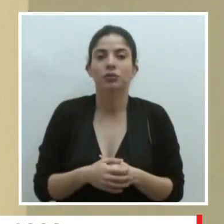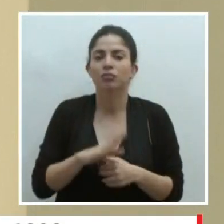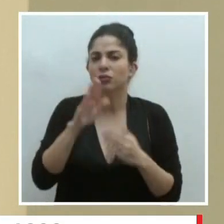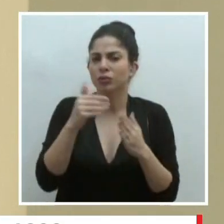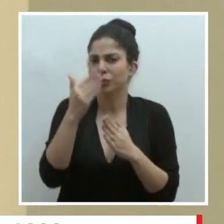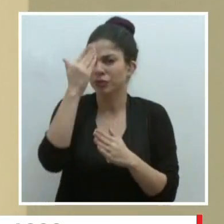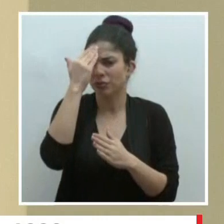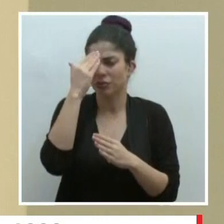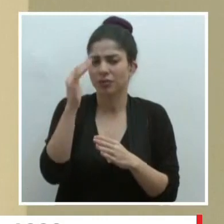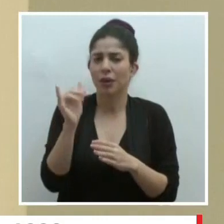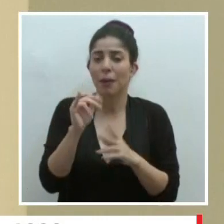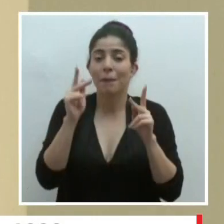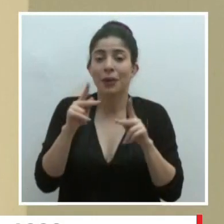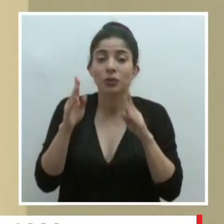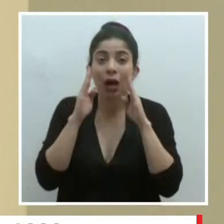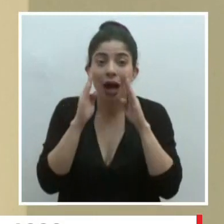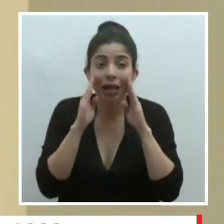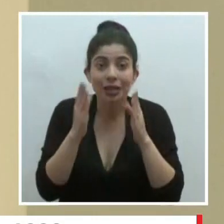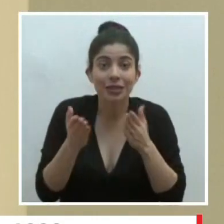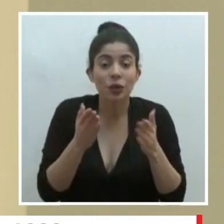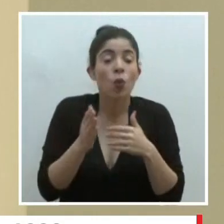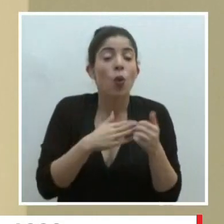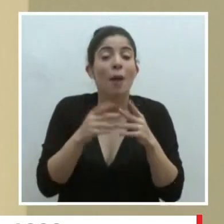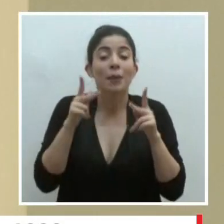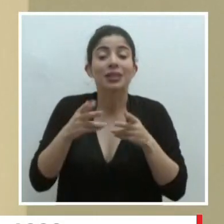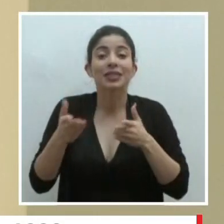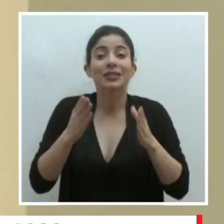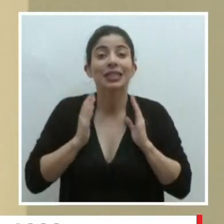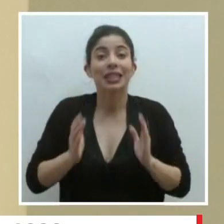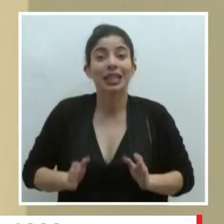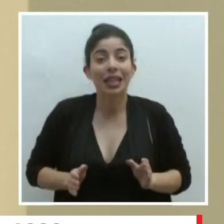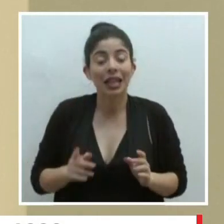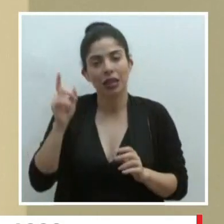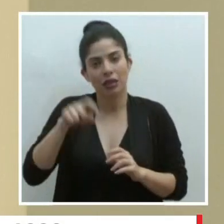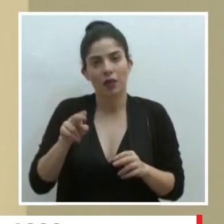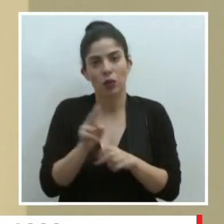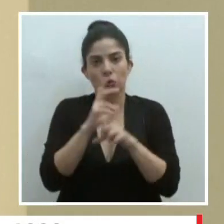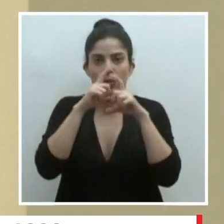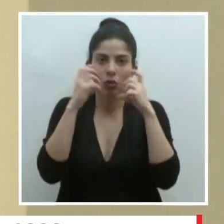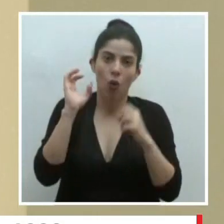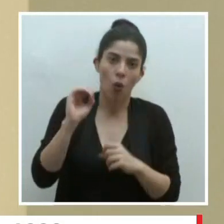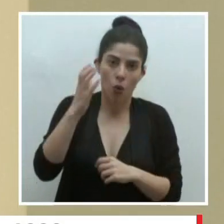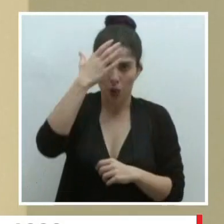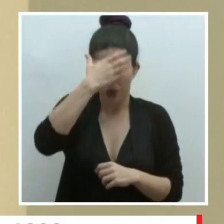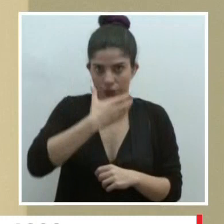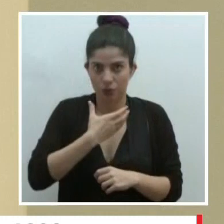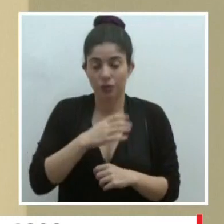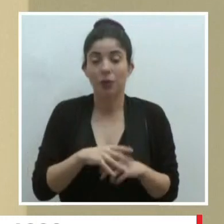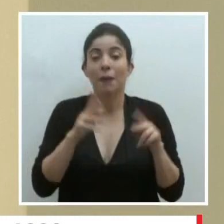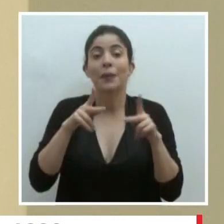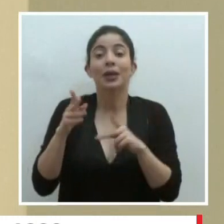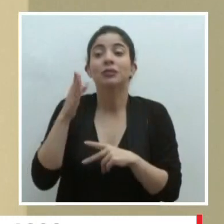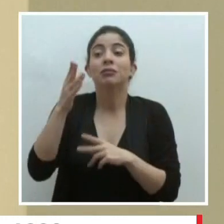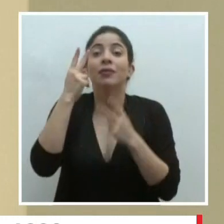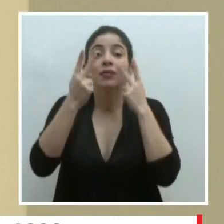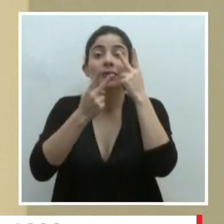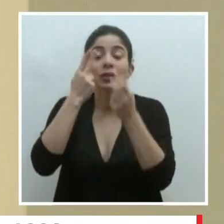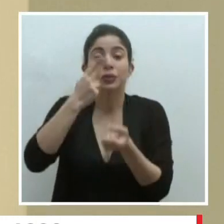en que los que atienden también tienen que usarlo. Todos los que atienden público en general tienen que usarlo. Las personas que visitan centros de